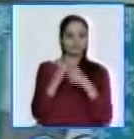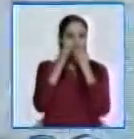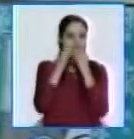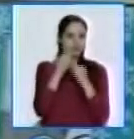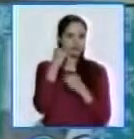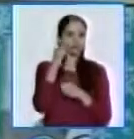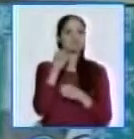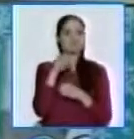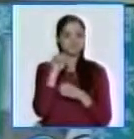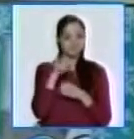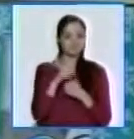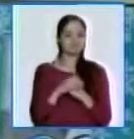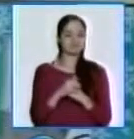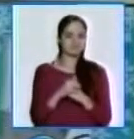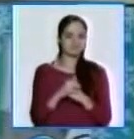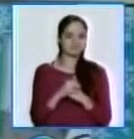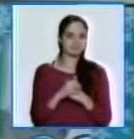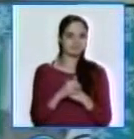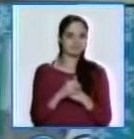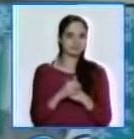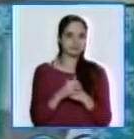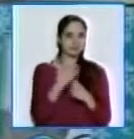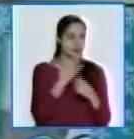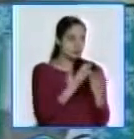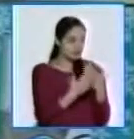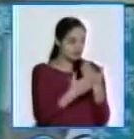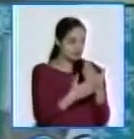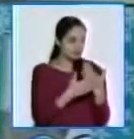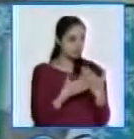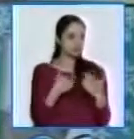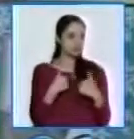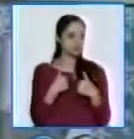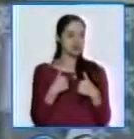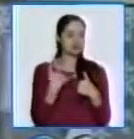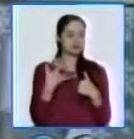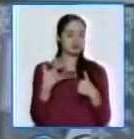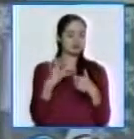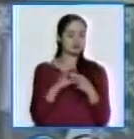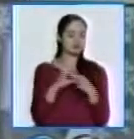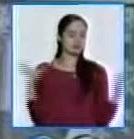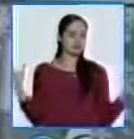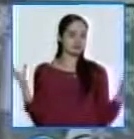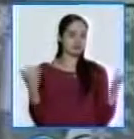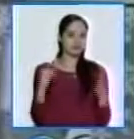sí. Yo en ese momento sentí que me desconecté.